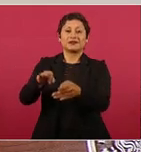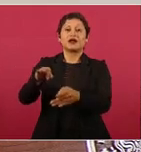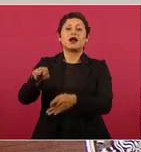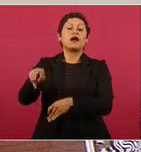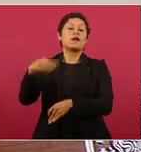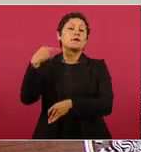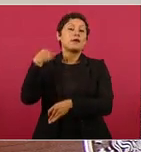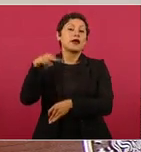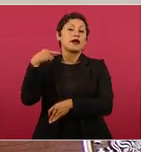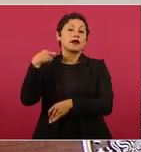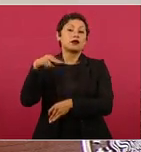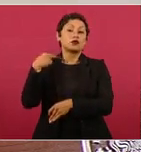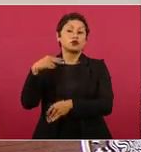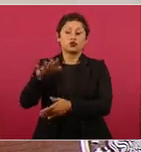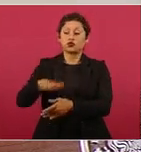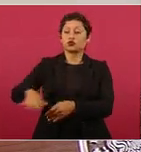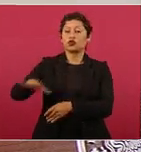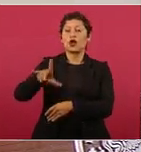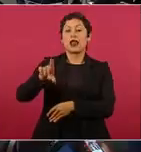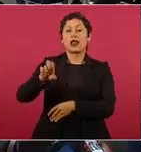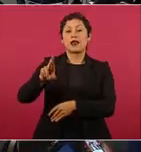Veracruz. Ahí,